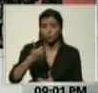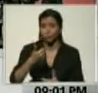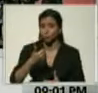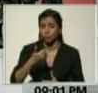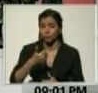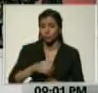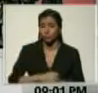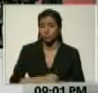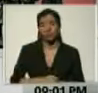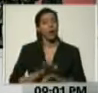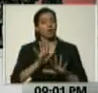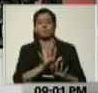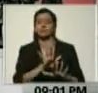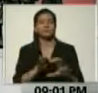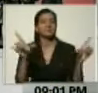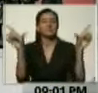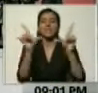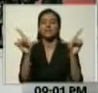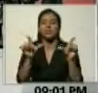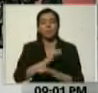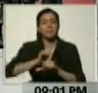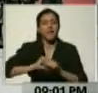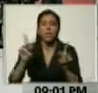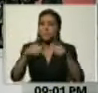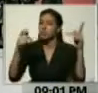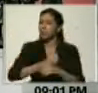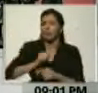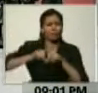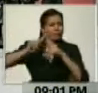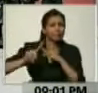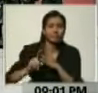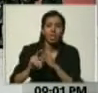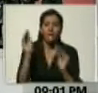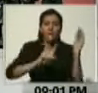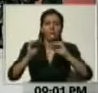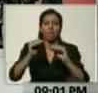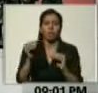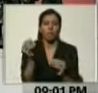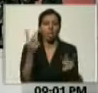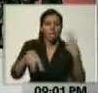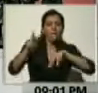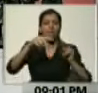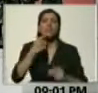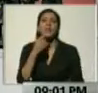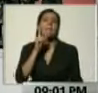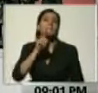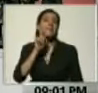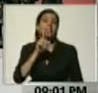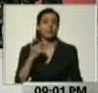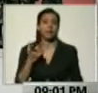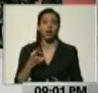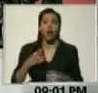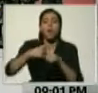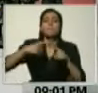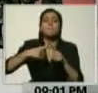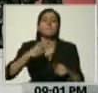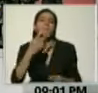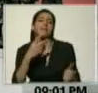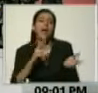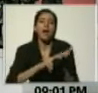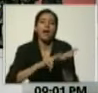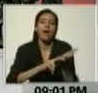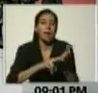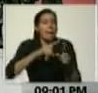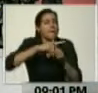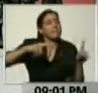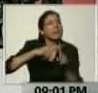Y los medios, ese es el papel de los medios de comunicación, de tergiversar, de decir medias verdades, de decir mentiras, y todo lo convierte